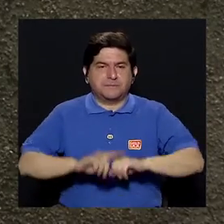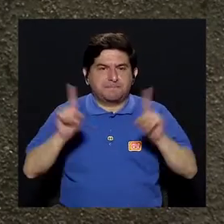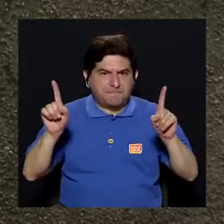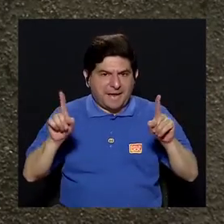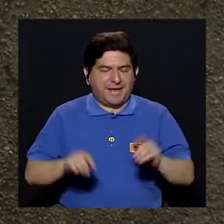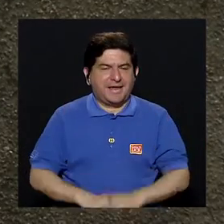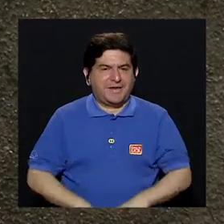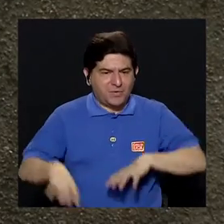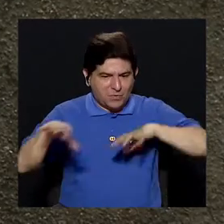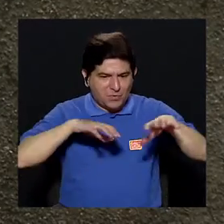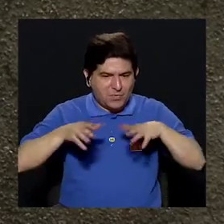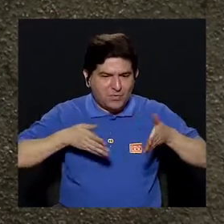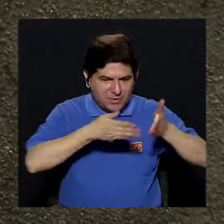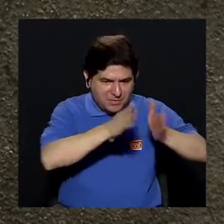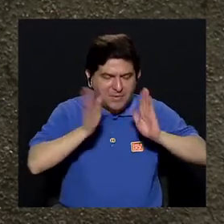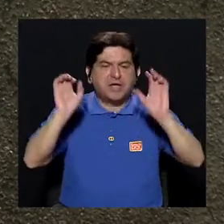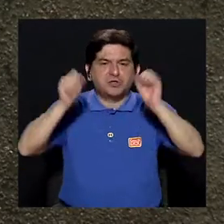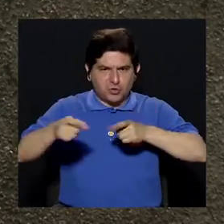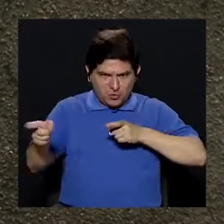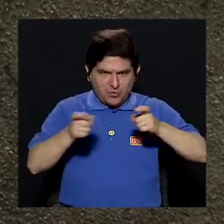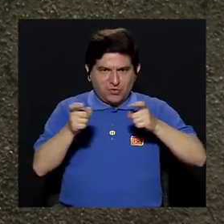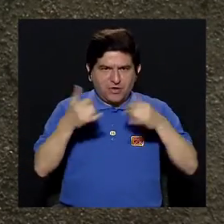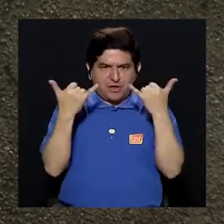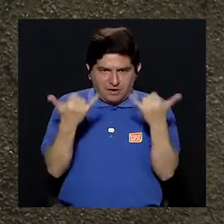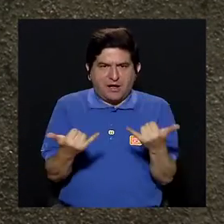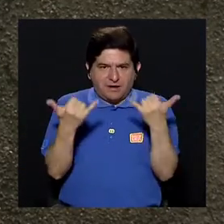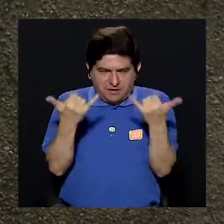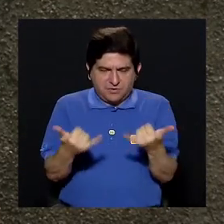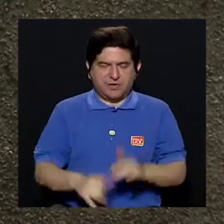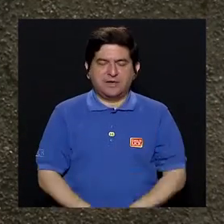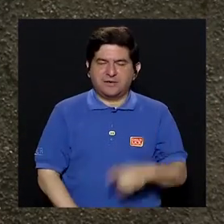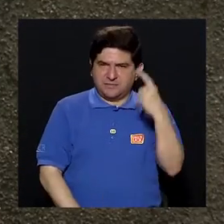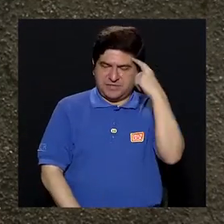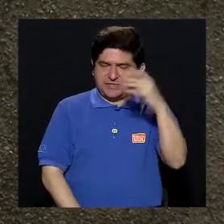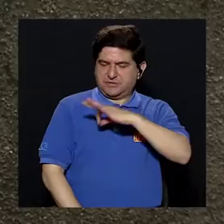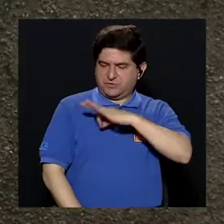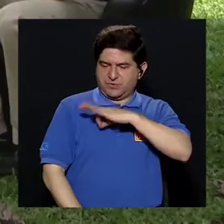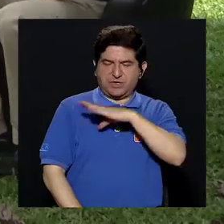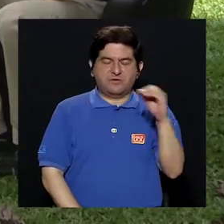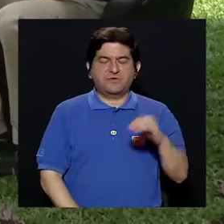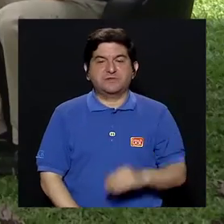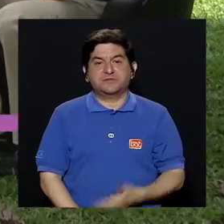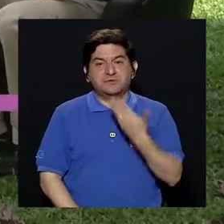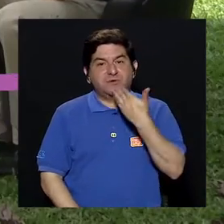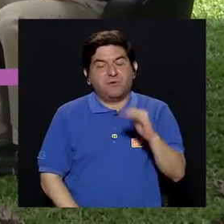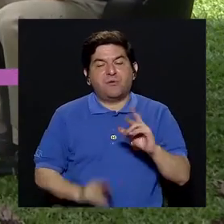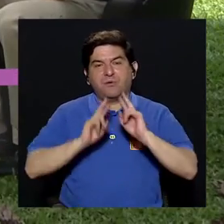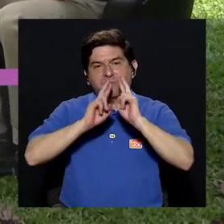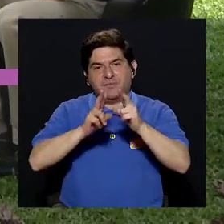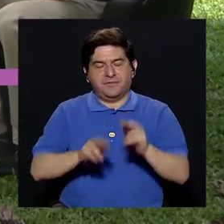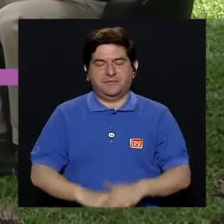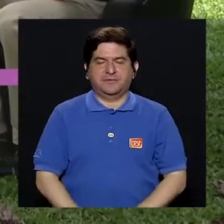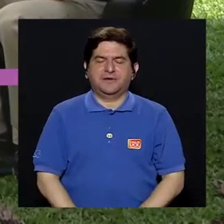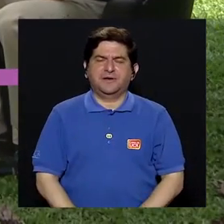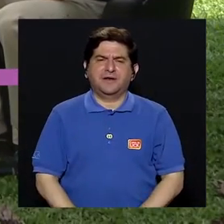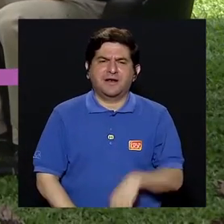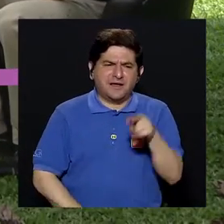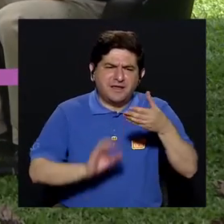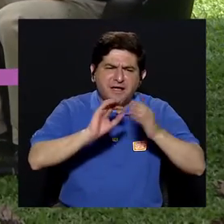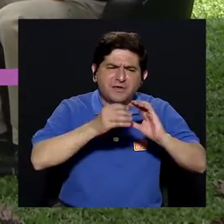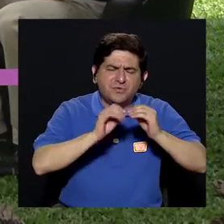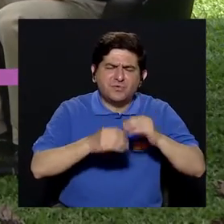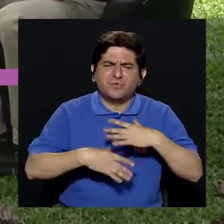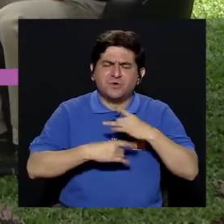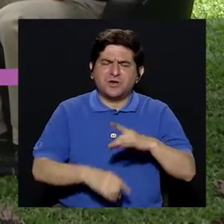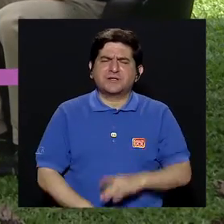nos movilizamos en las carreteras a como las tenemos actualmente, para bien o para mal. Y es que hay un dato ahí muy interesante, doctor Agüero,